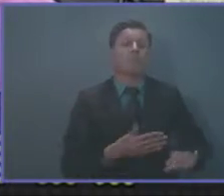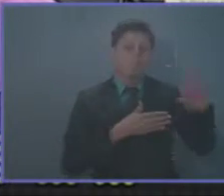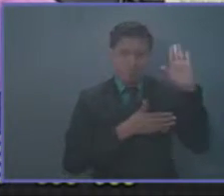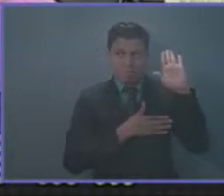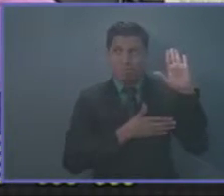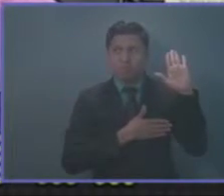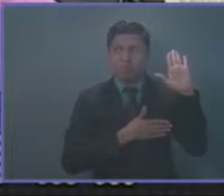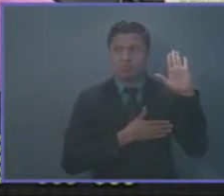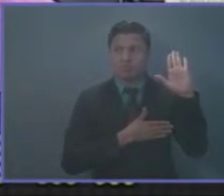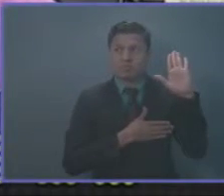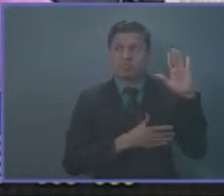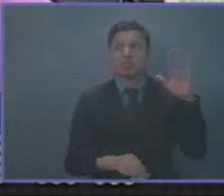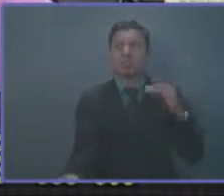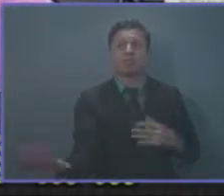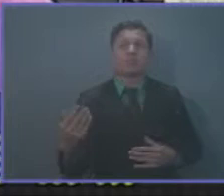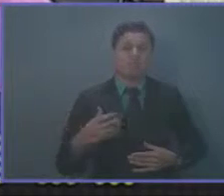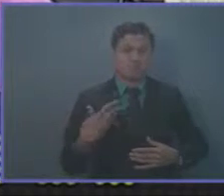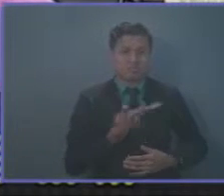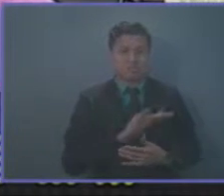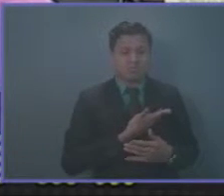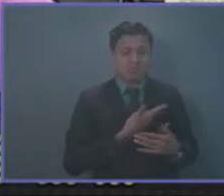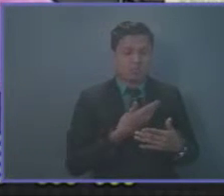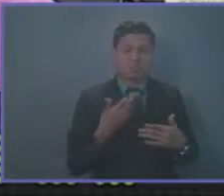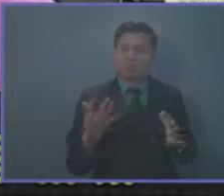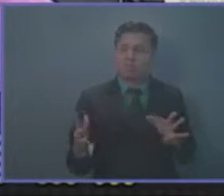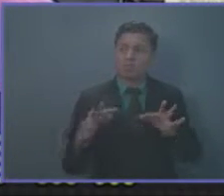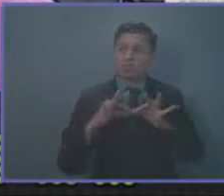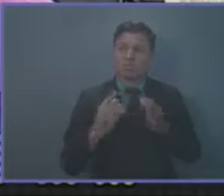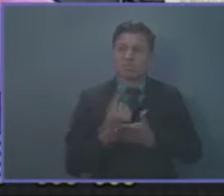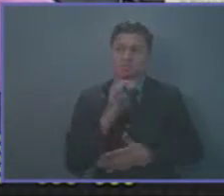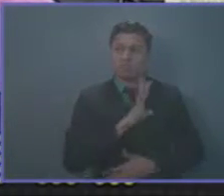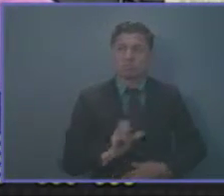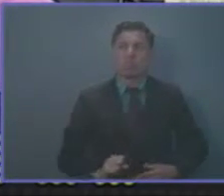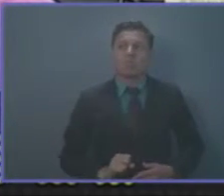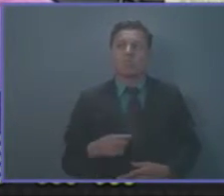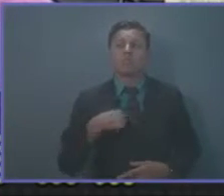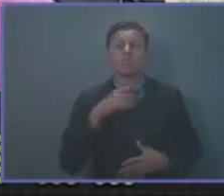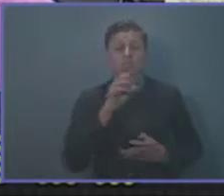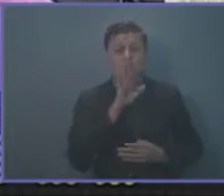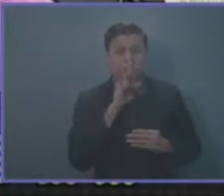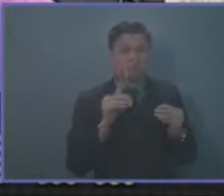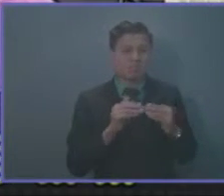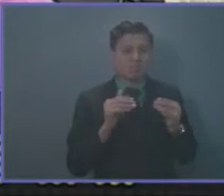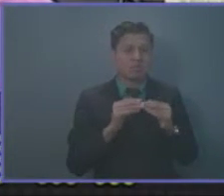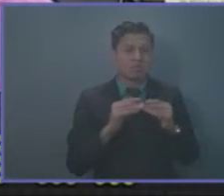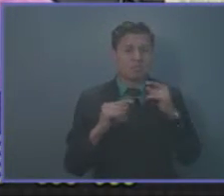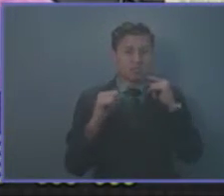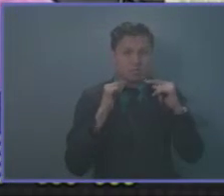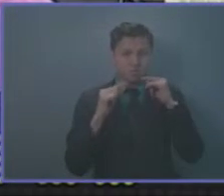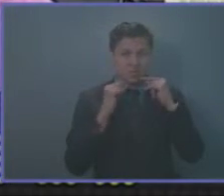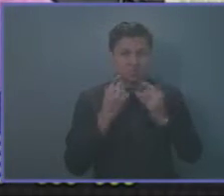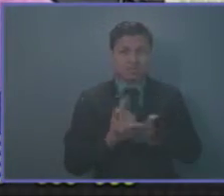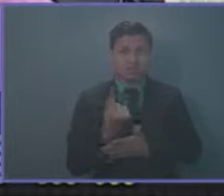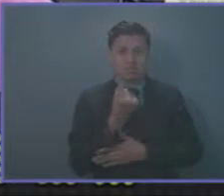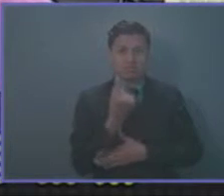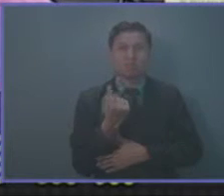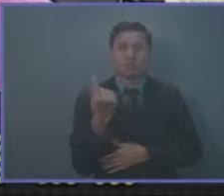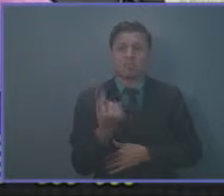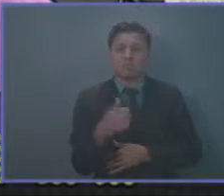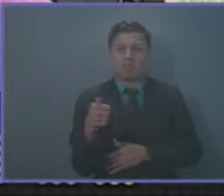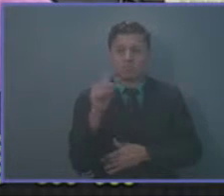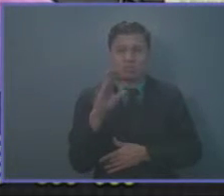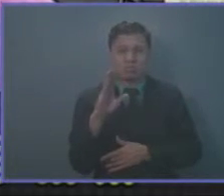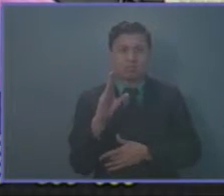hemos adquirido con las autoridades de la universidad, porque yo quiero decirles que en esto también las autoridades de la universidad, el señor rector y